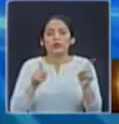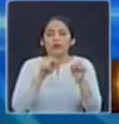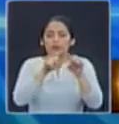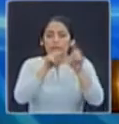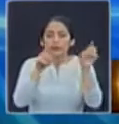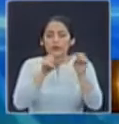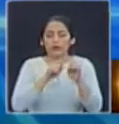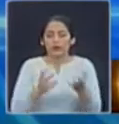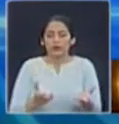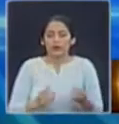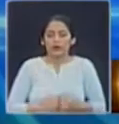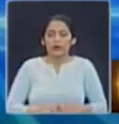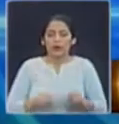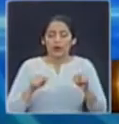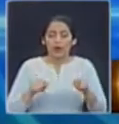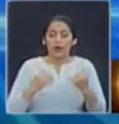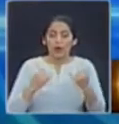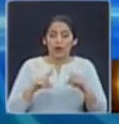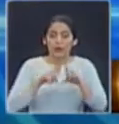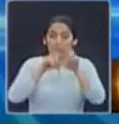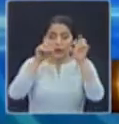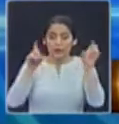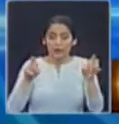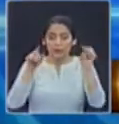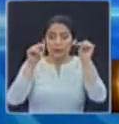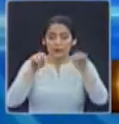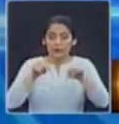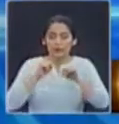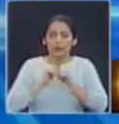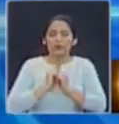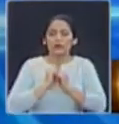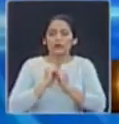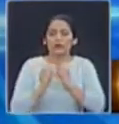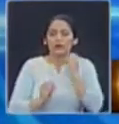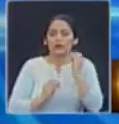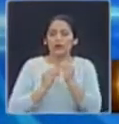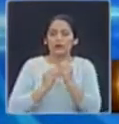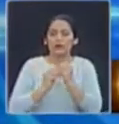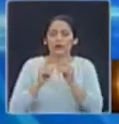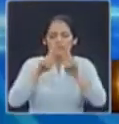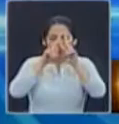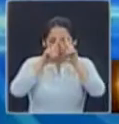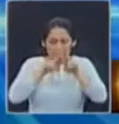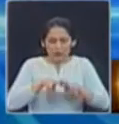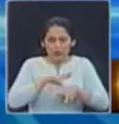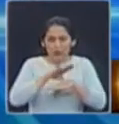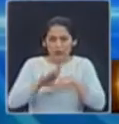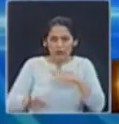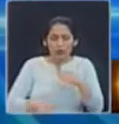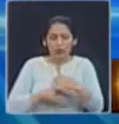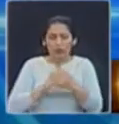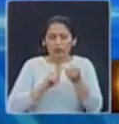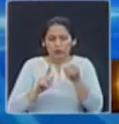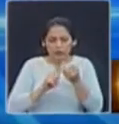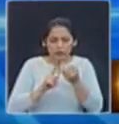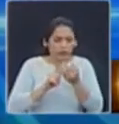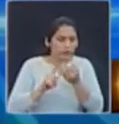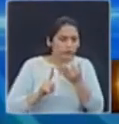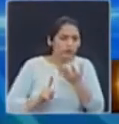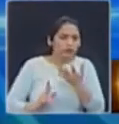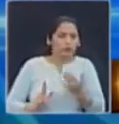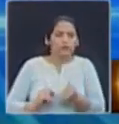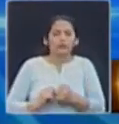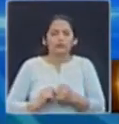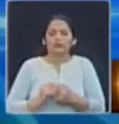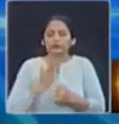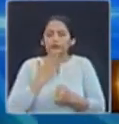eso, de todas maneras la empresa Carno, el comprador, hace cotización en bolsa. Entonces está ligado justamente a que todas las